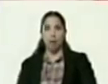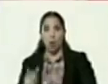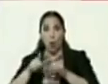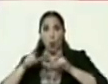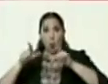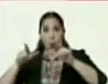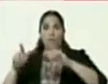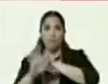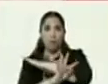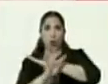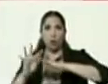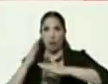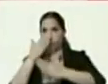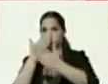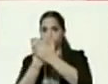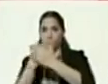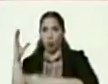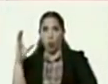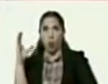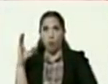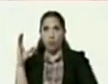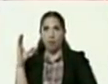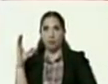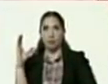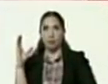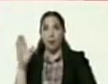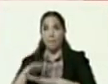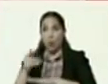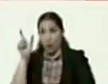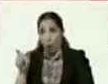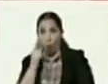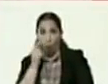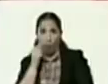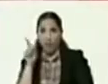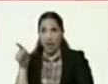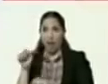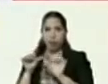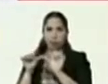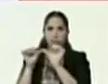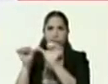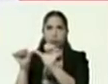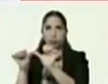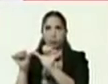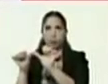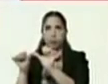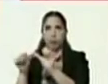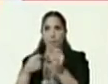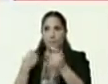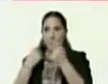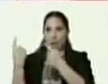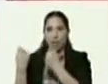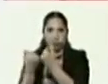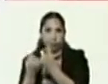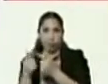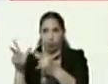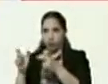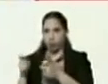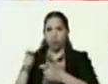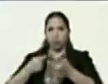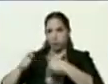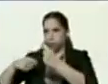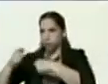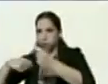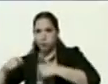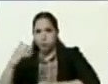frontera occidental con Colombia porque es el que está permanentemente sacando de los reales, cobrando, moviendo la plata del